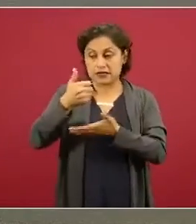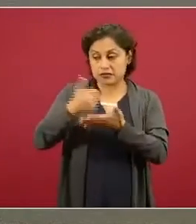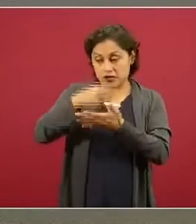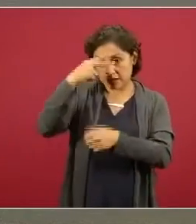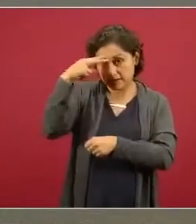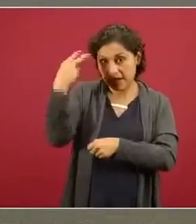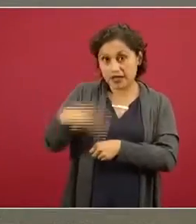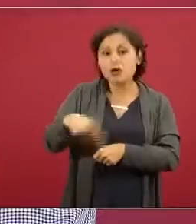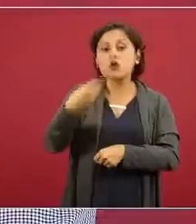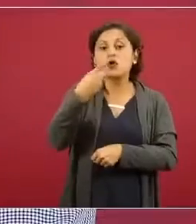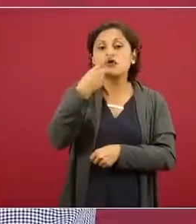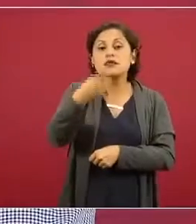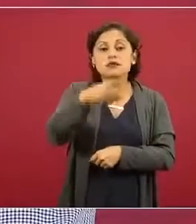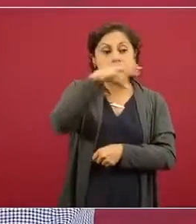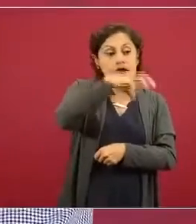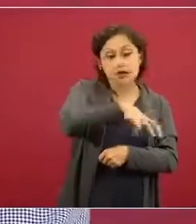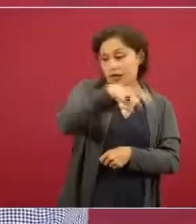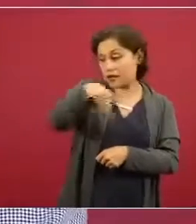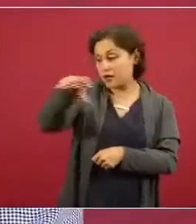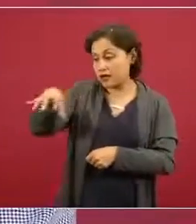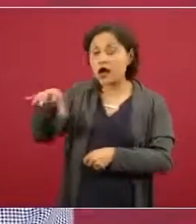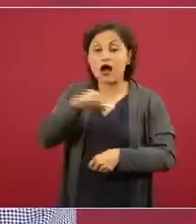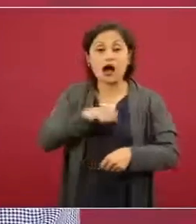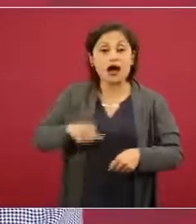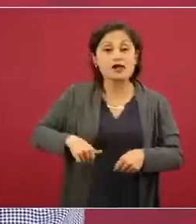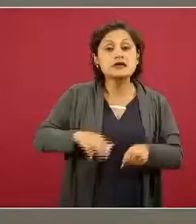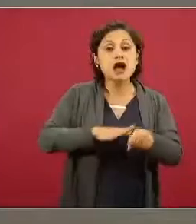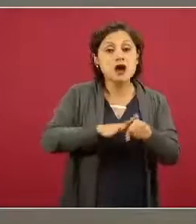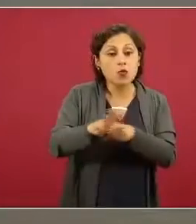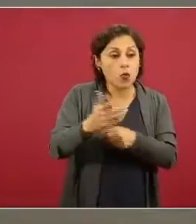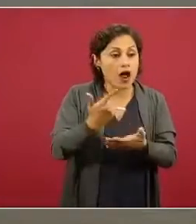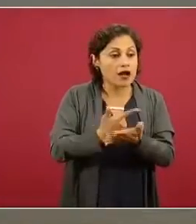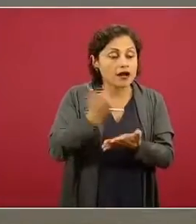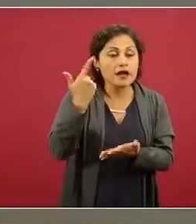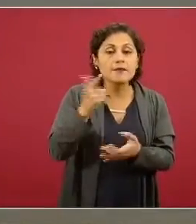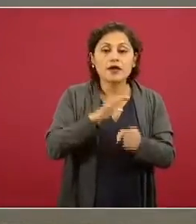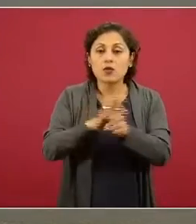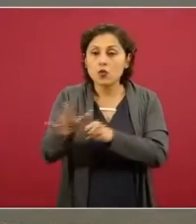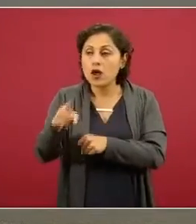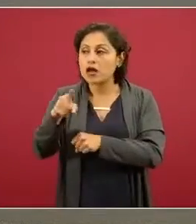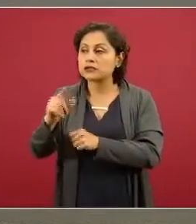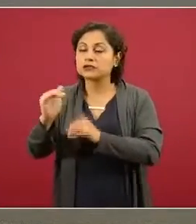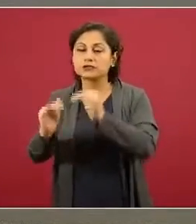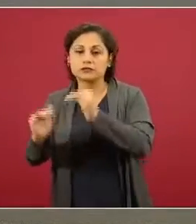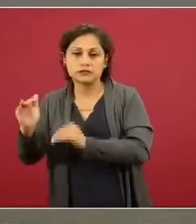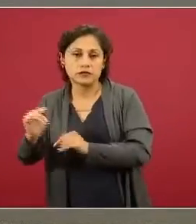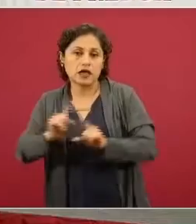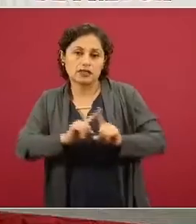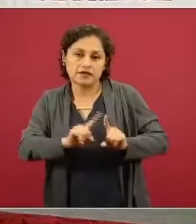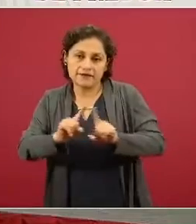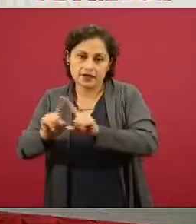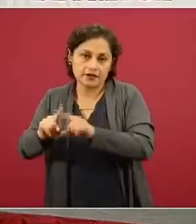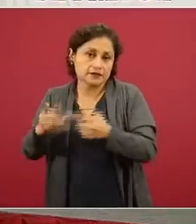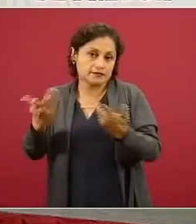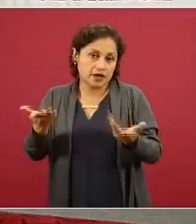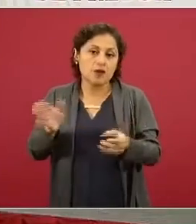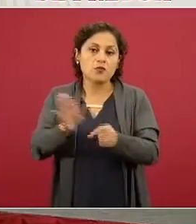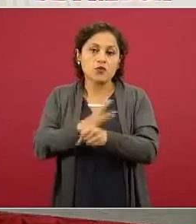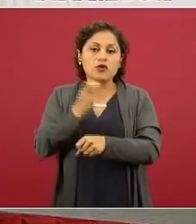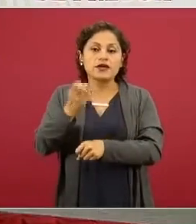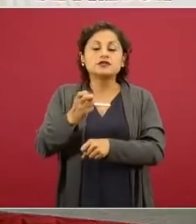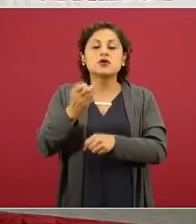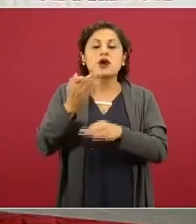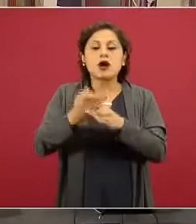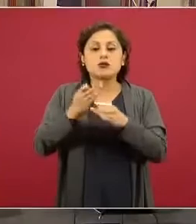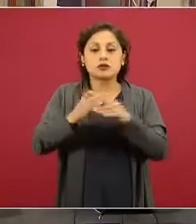están en mayor riesgo, ¿no? Y hay acciones específicas en las colonias. Entonces, cada vez tenemos que ir hacia el lugar mucho más local, mucho